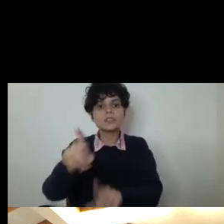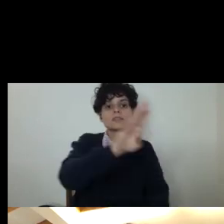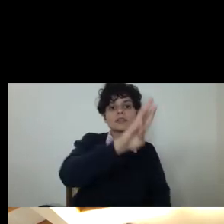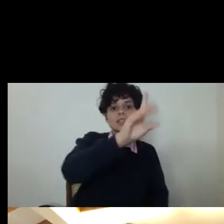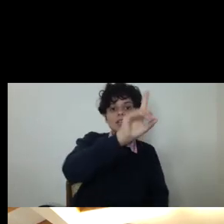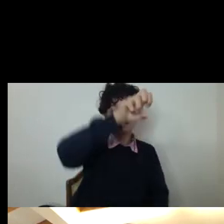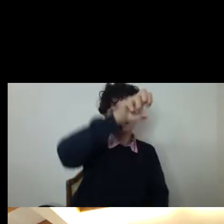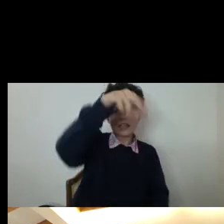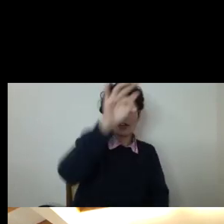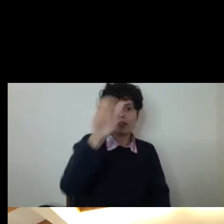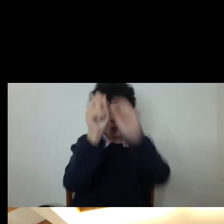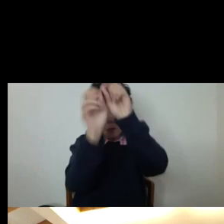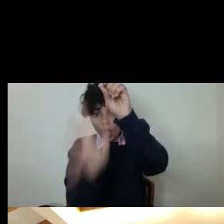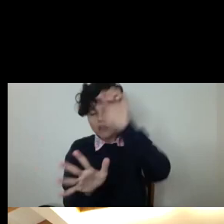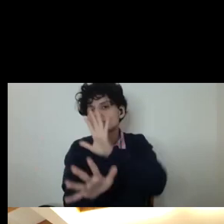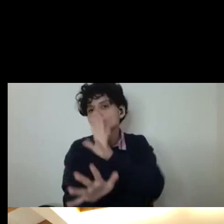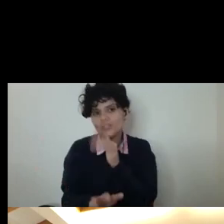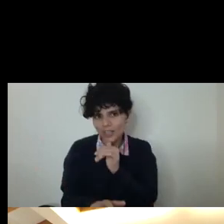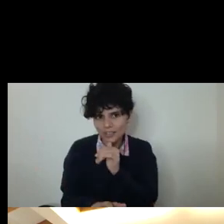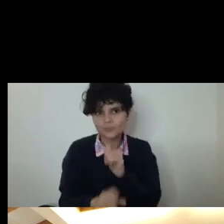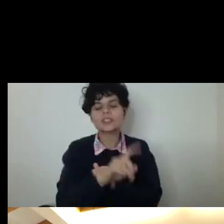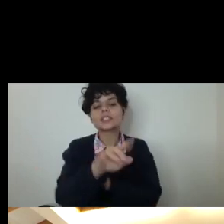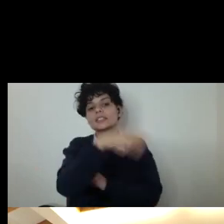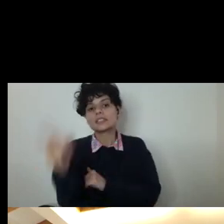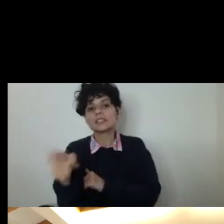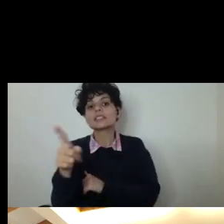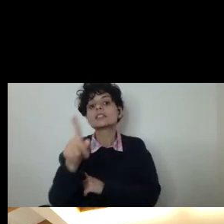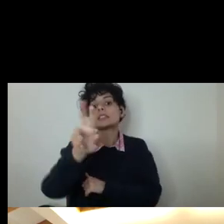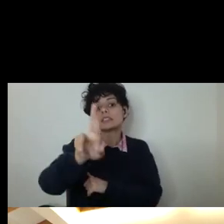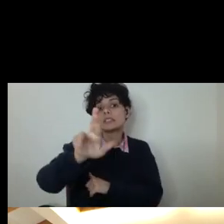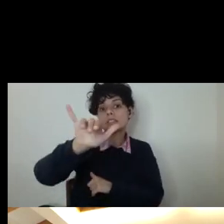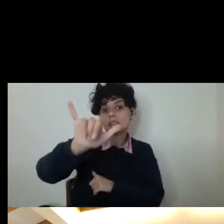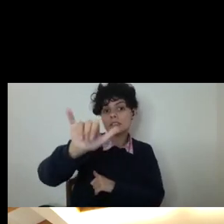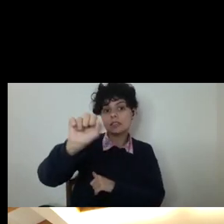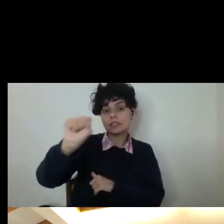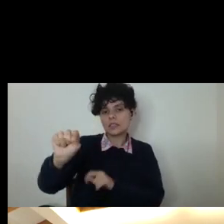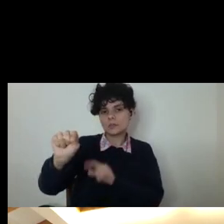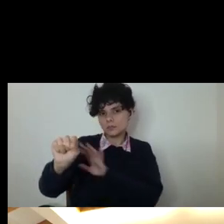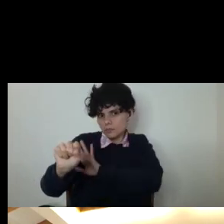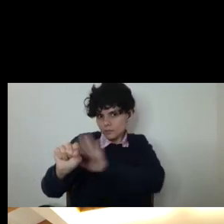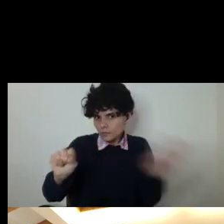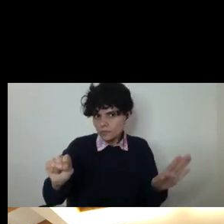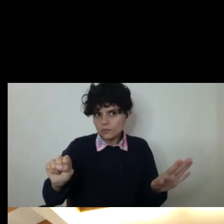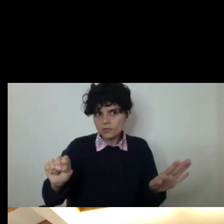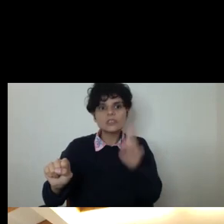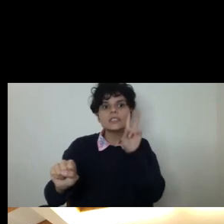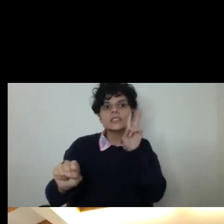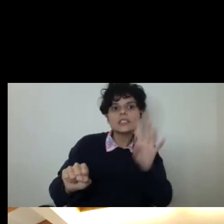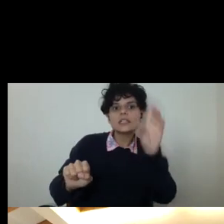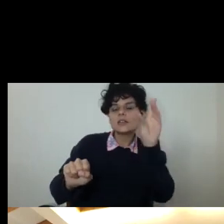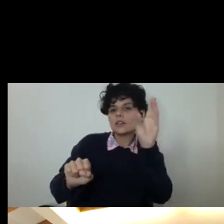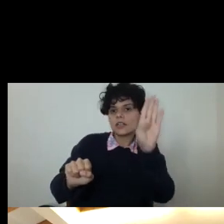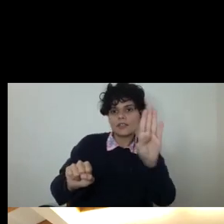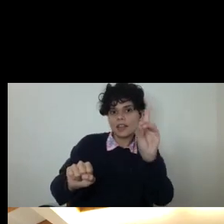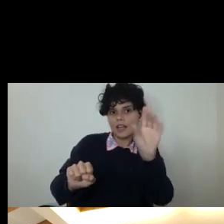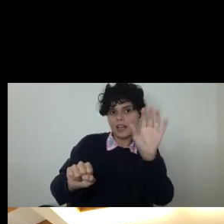está. E incluso cuando está inhibido, sin haberlo estimulado con BDNF, parece que